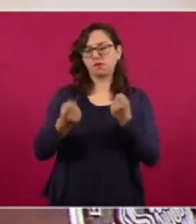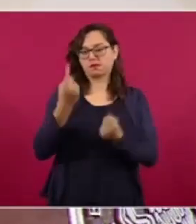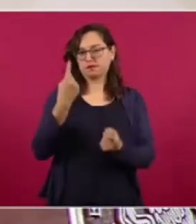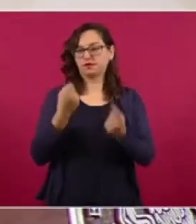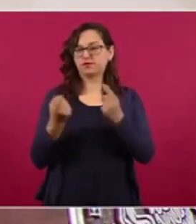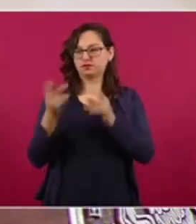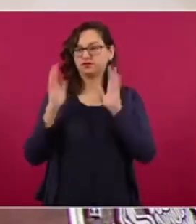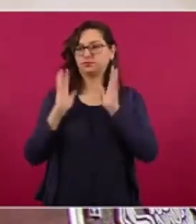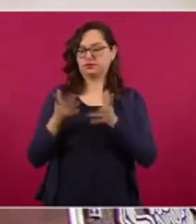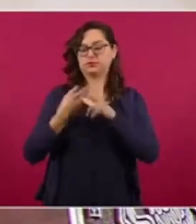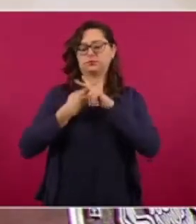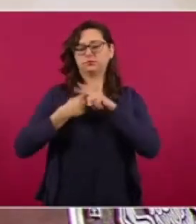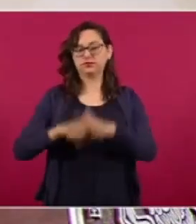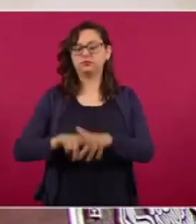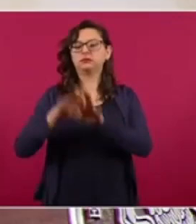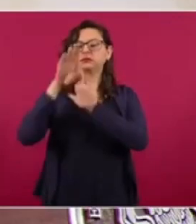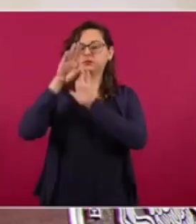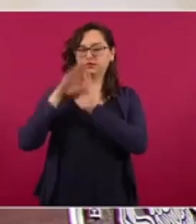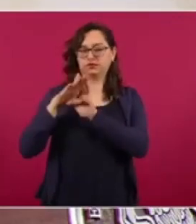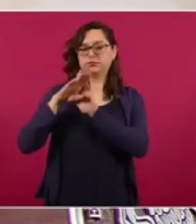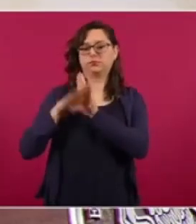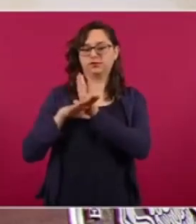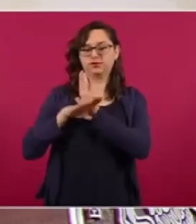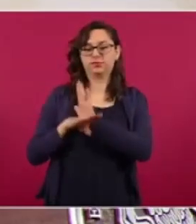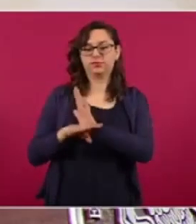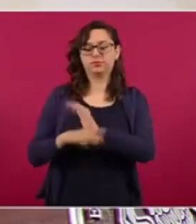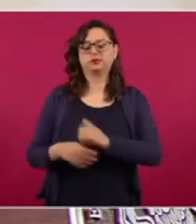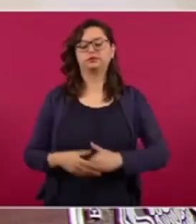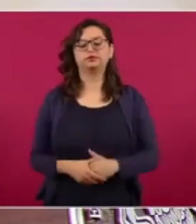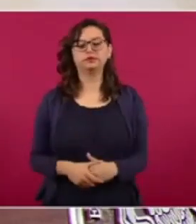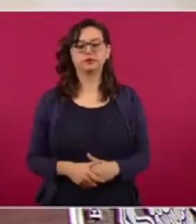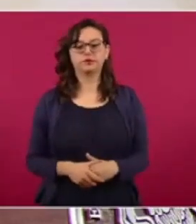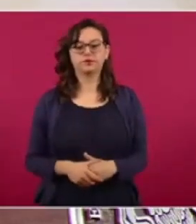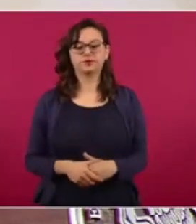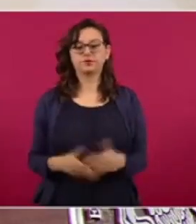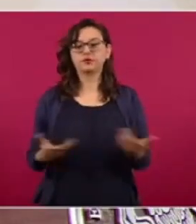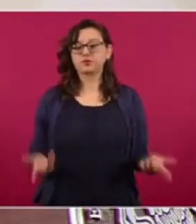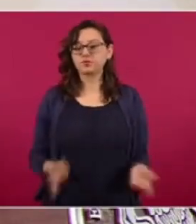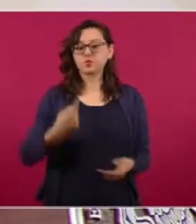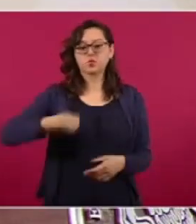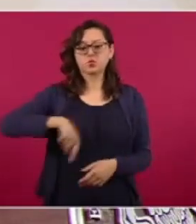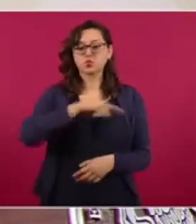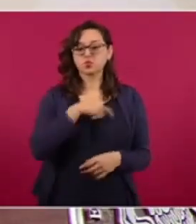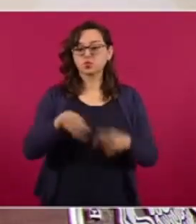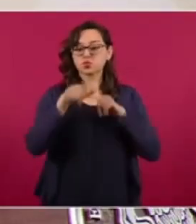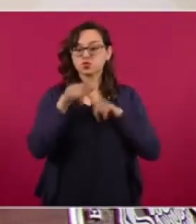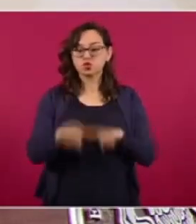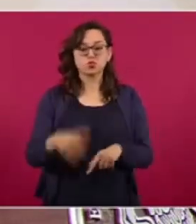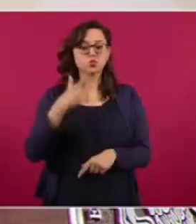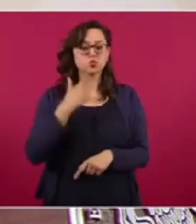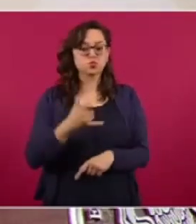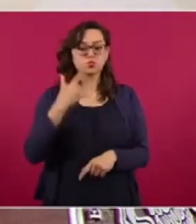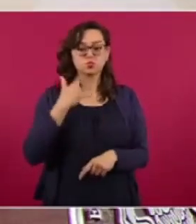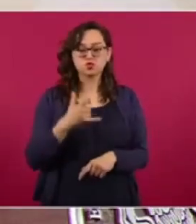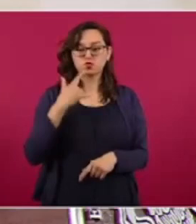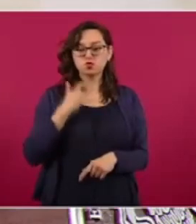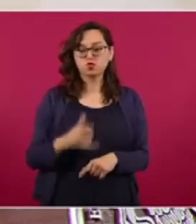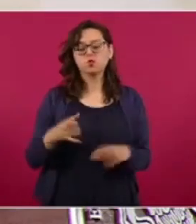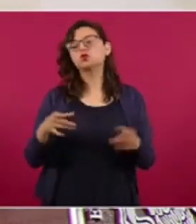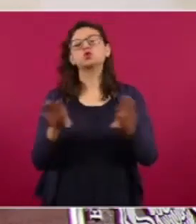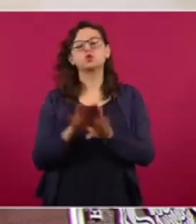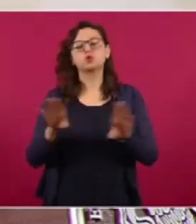en relación a los precios de la semana antepasada. Seguimos haciendo este esfuerzo en alianza entre los